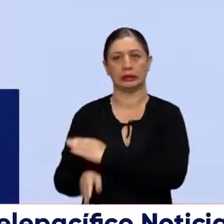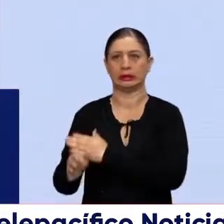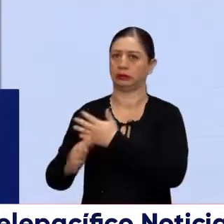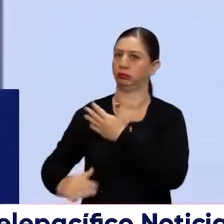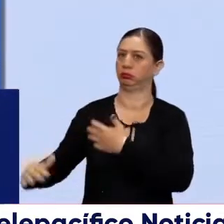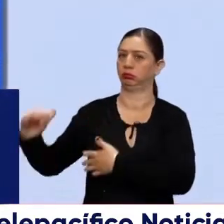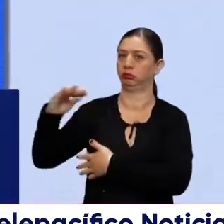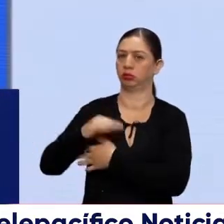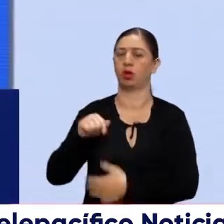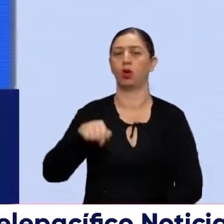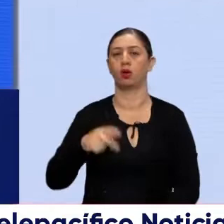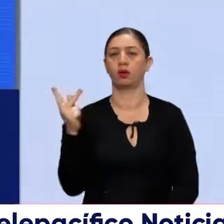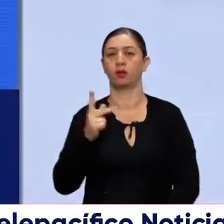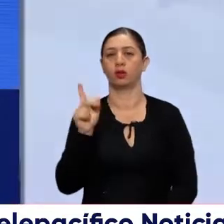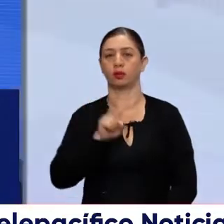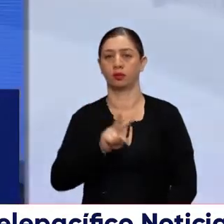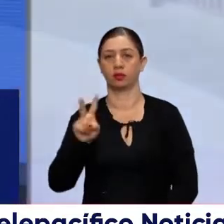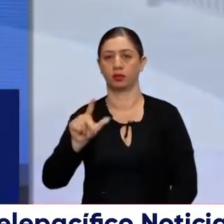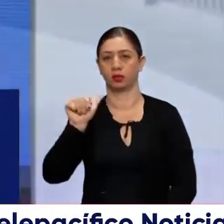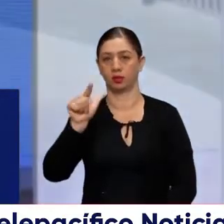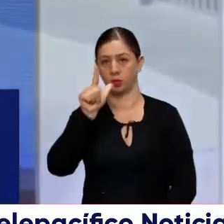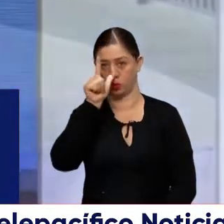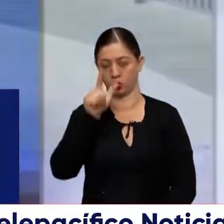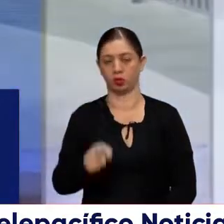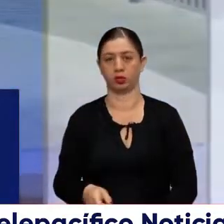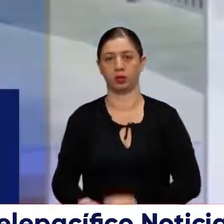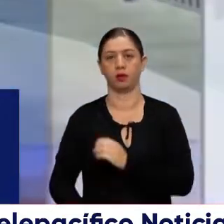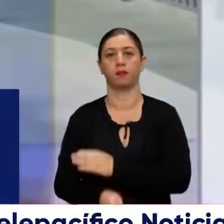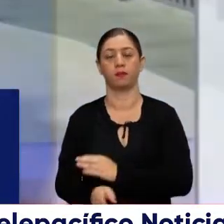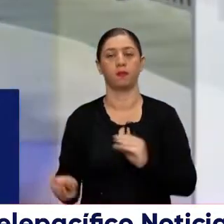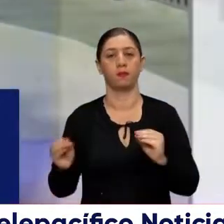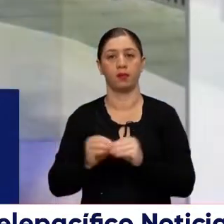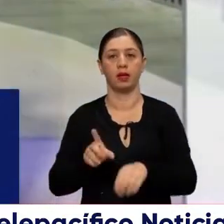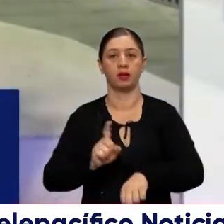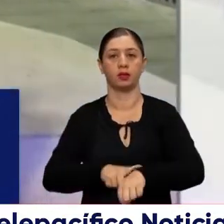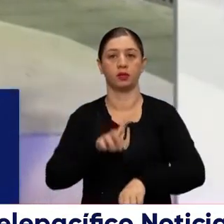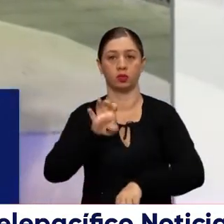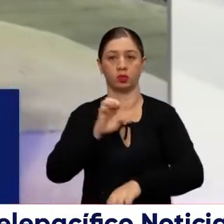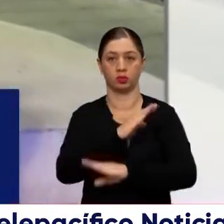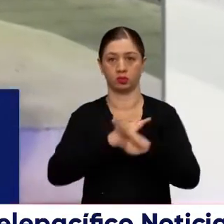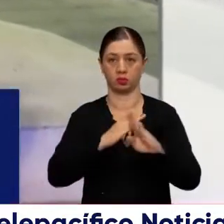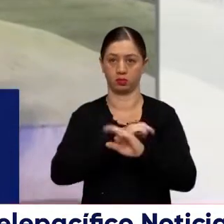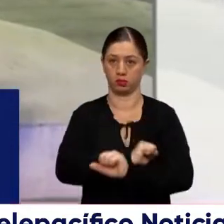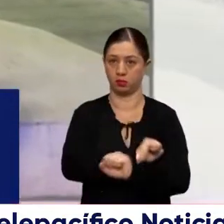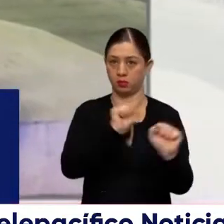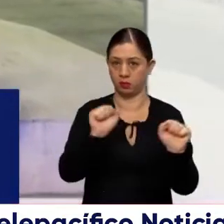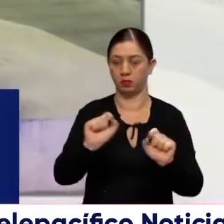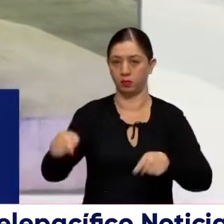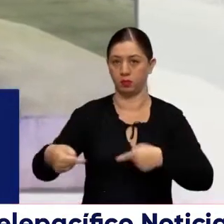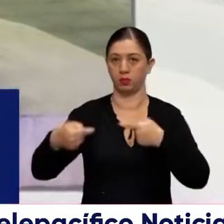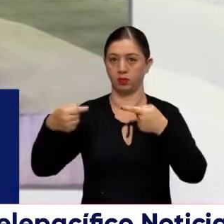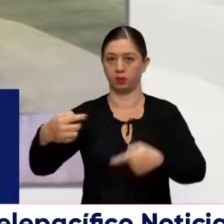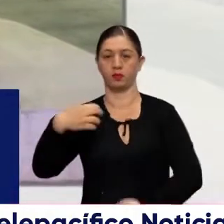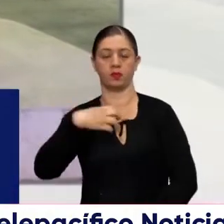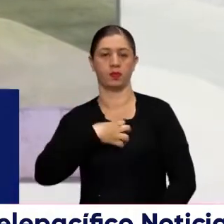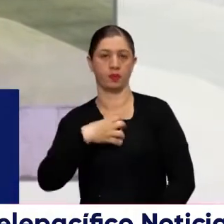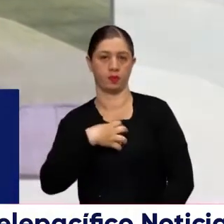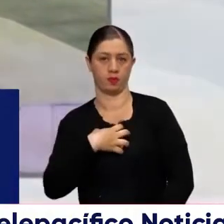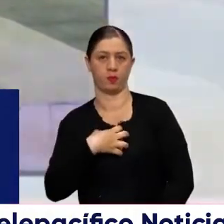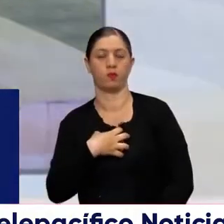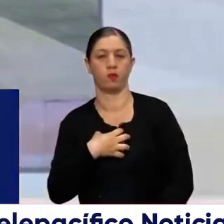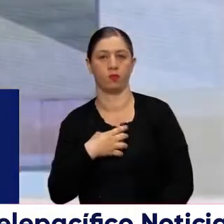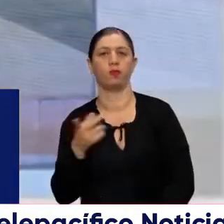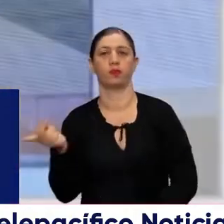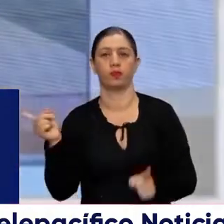Hoy viernes 22 de julio se disputan 10 finales con eliminaciones. A las 9:30 de la mañana se disputará la medallería, que tendrá